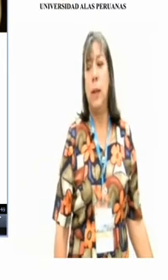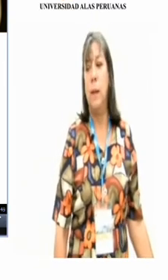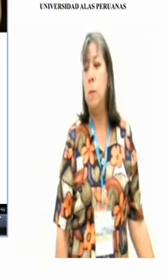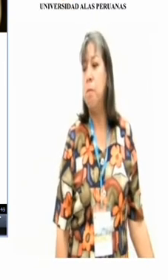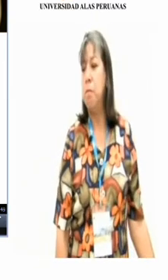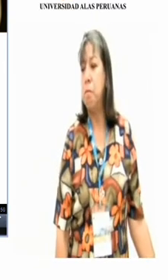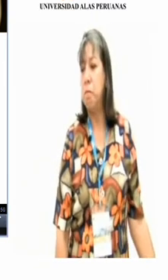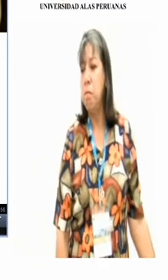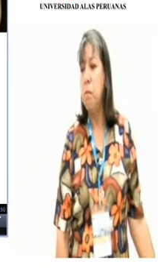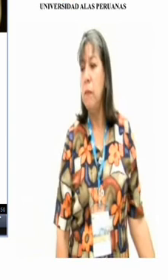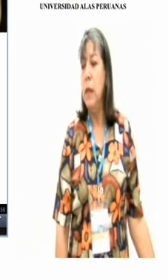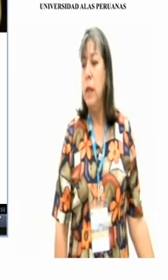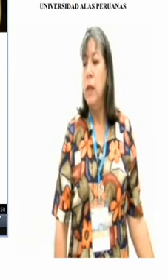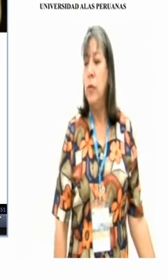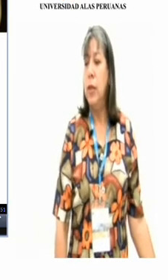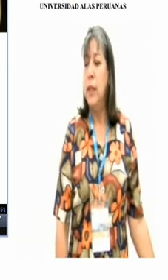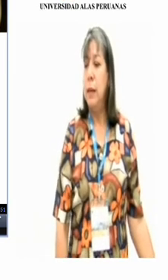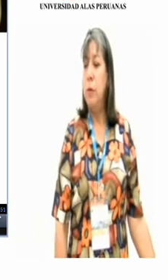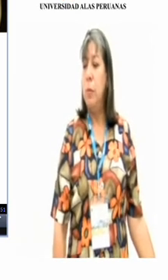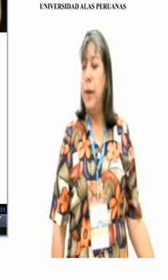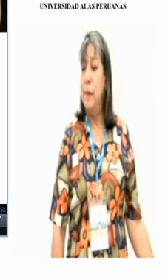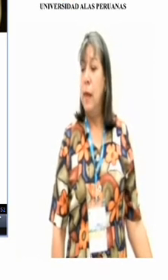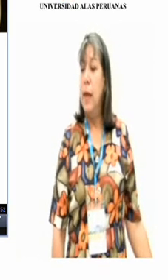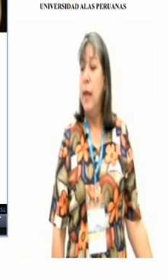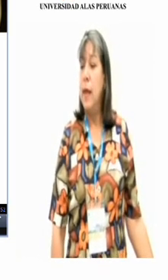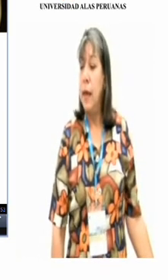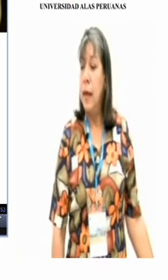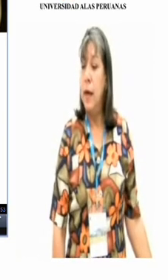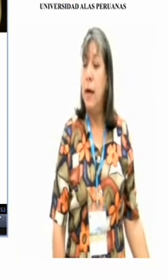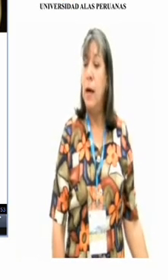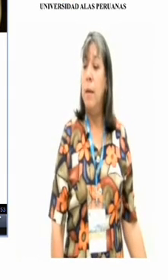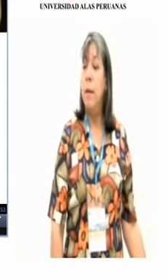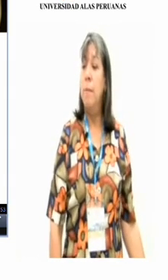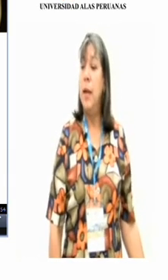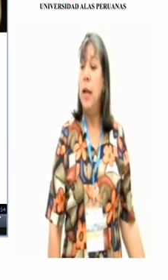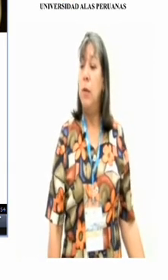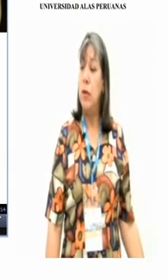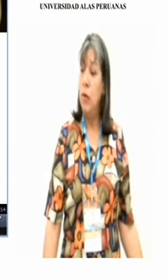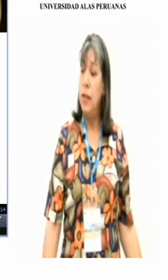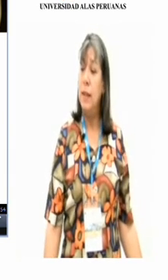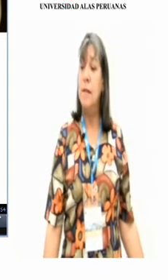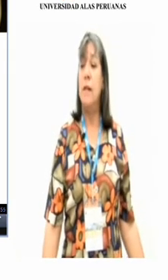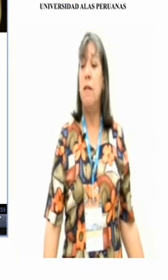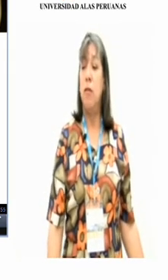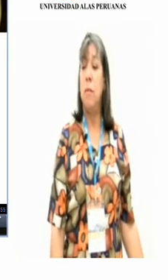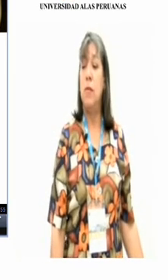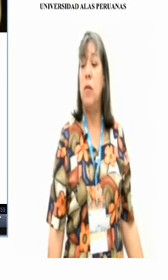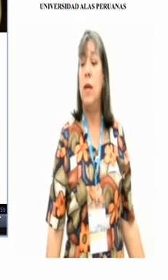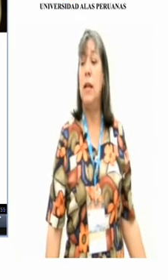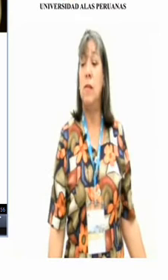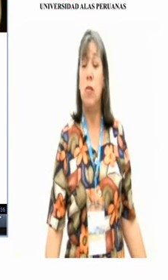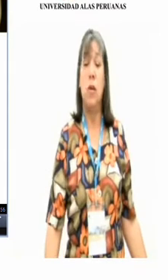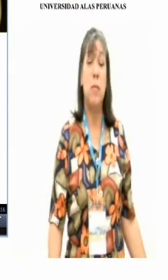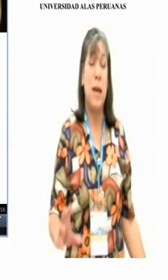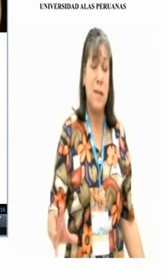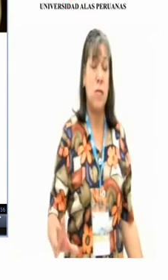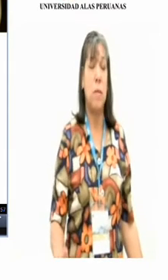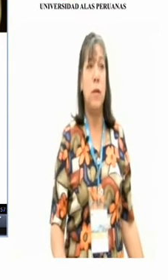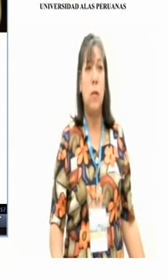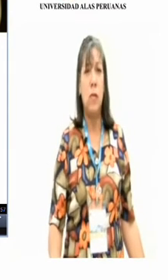y asesorado. Entonces tenemos, pues, que la educación a distancia y la formación